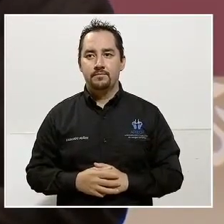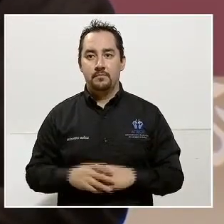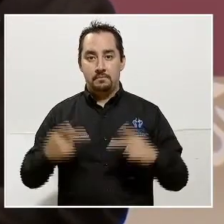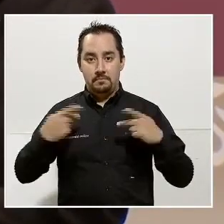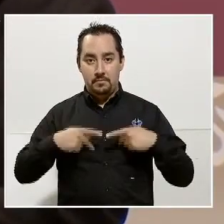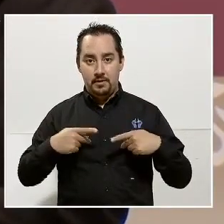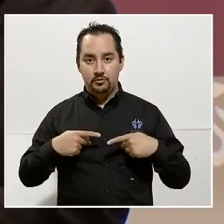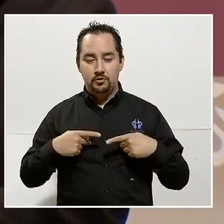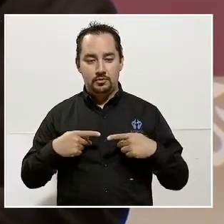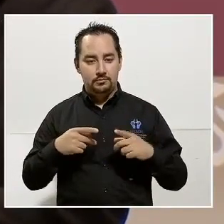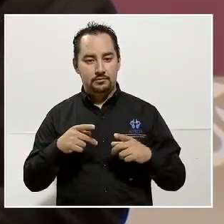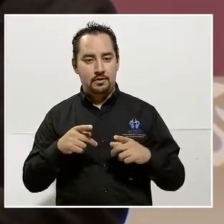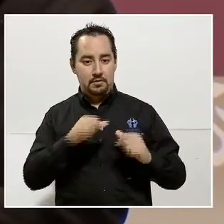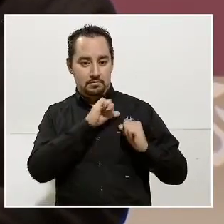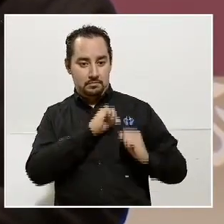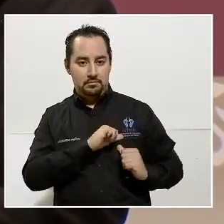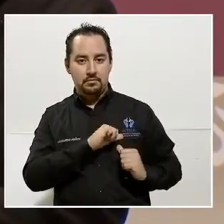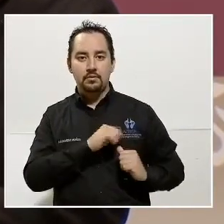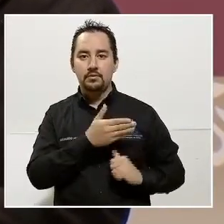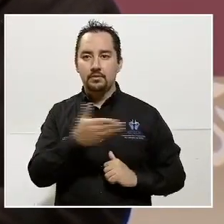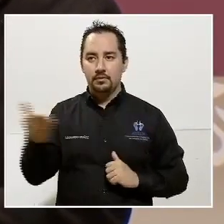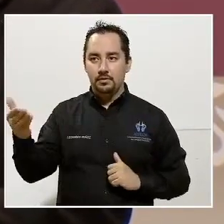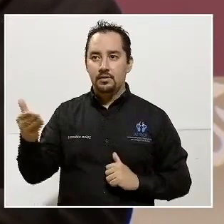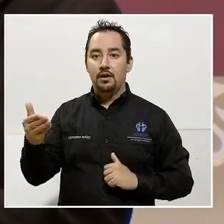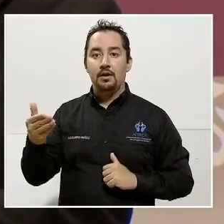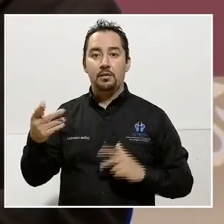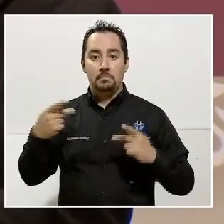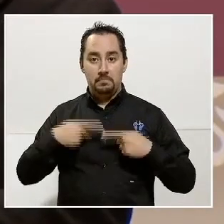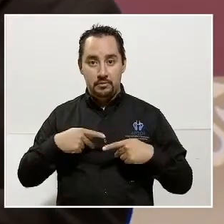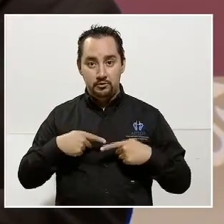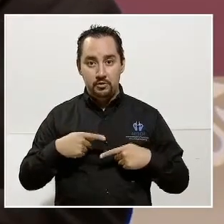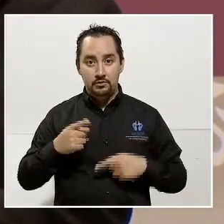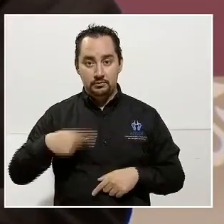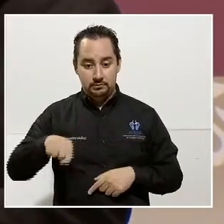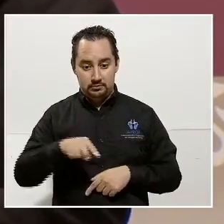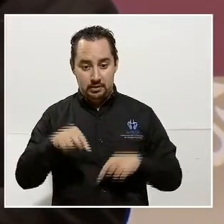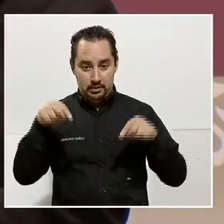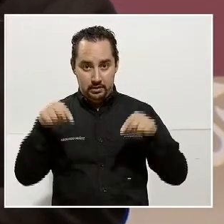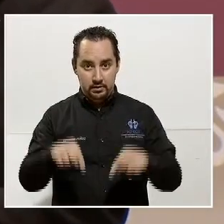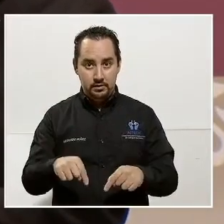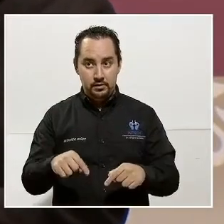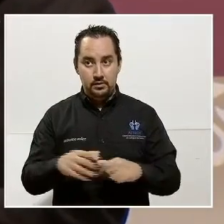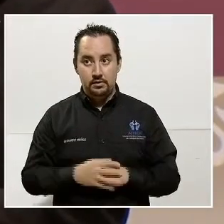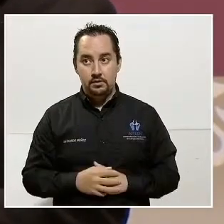personas comisionadas, funcionarios que integran